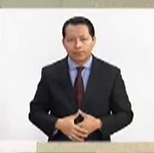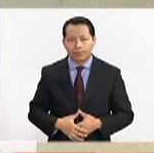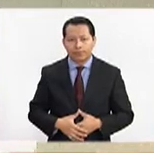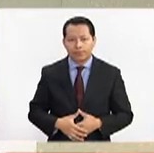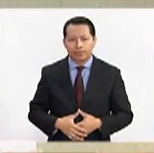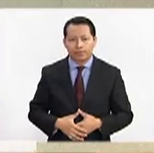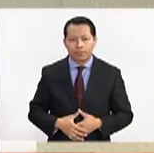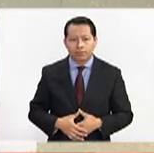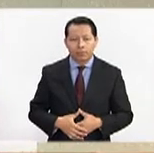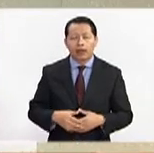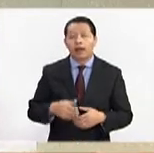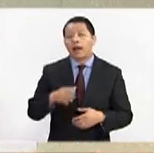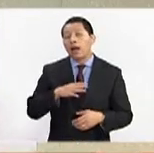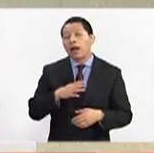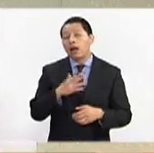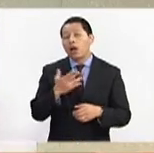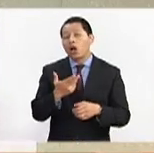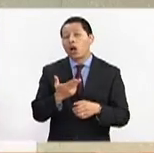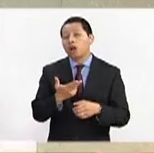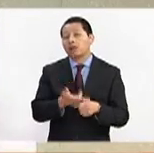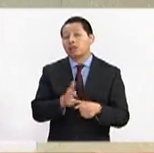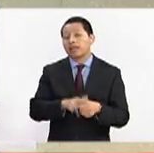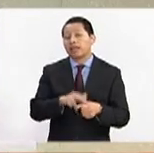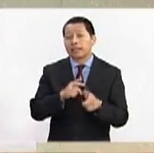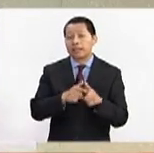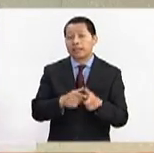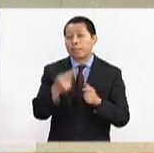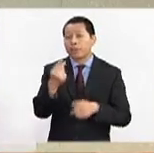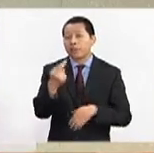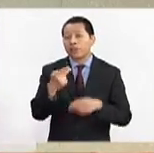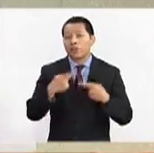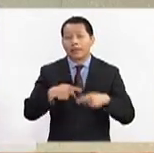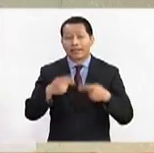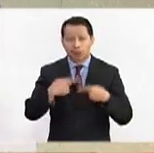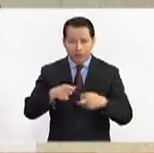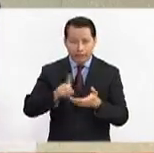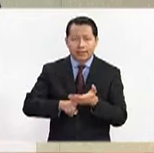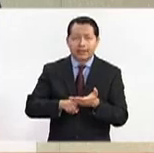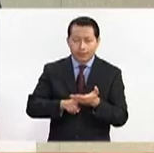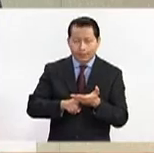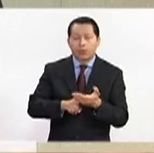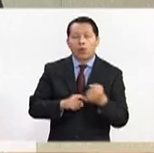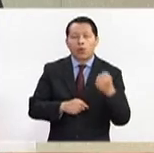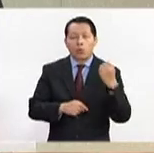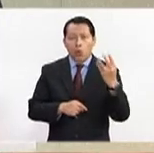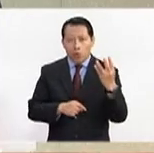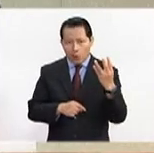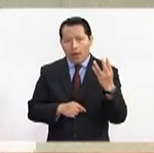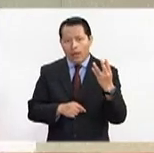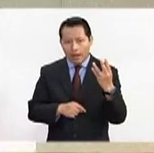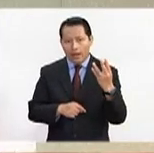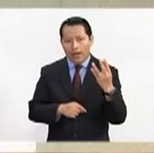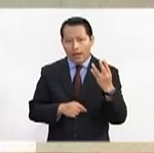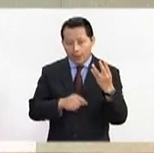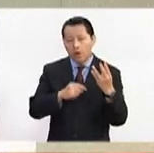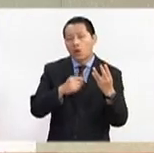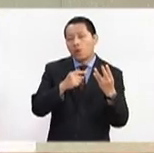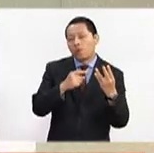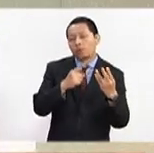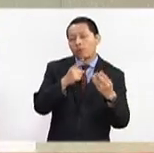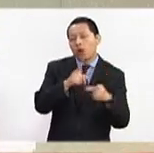En el servicio hospitalario continuamos con 25 personas hospitalizadas, 4 en rojo, 21 en